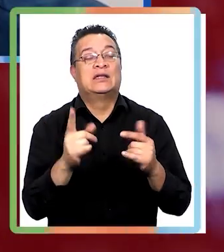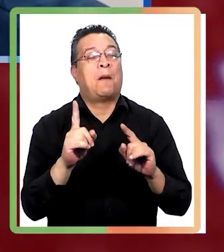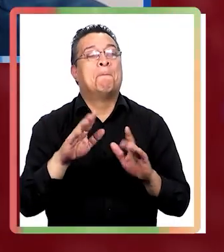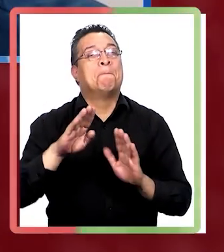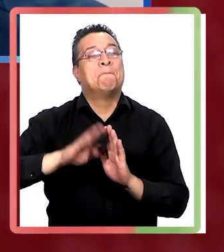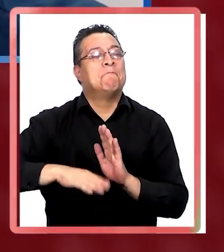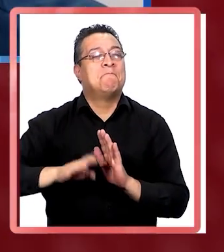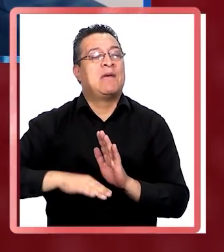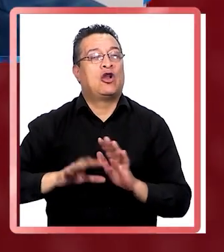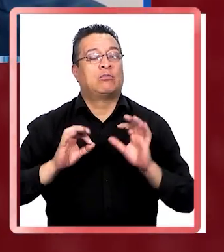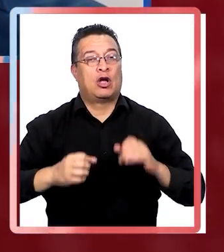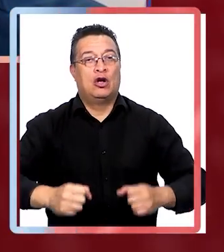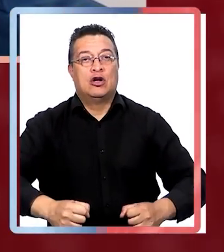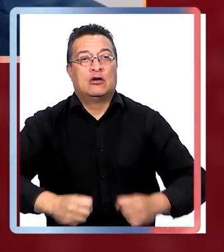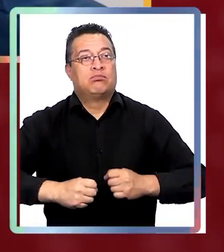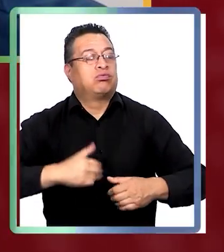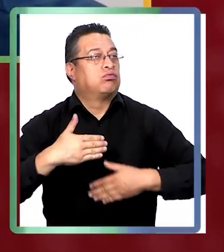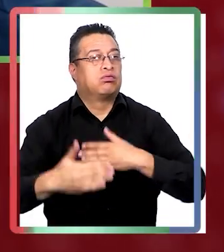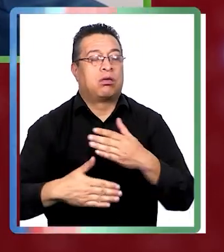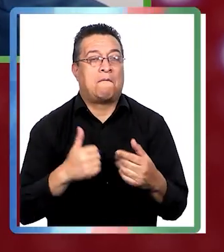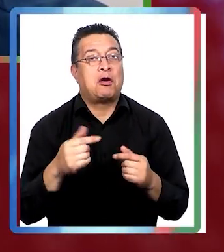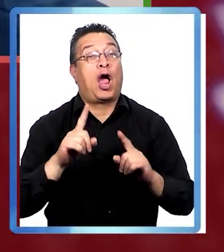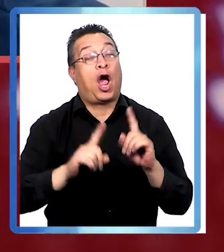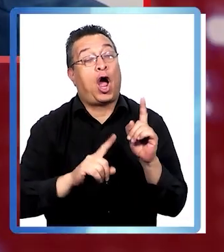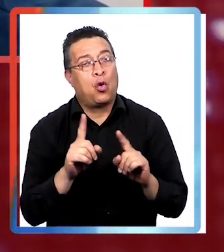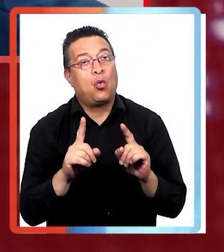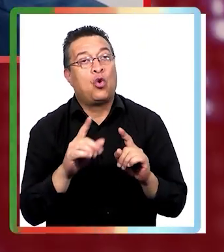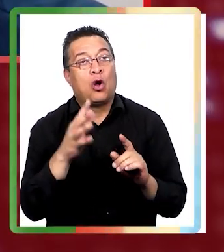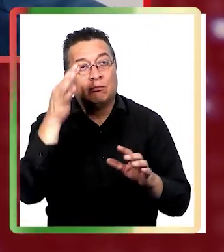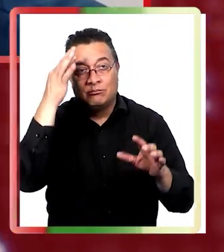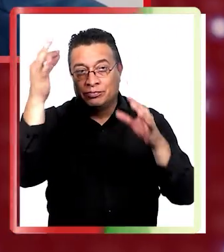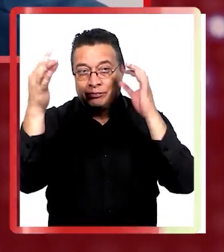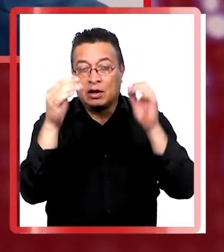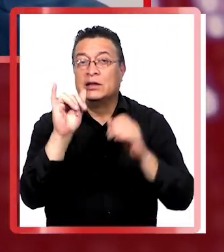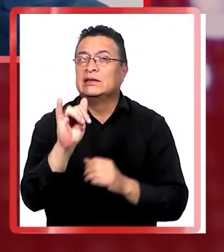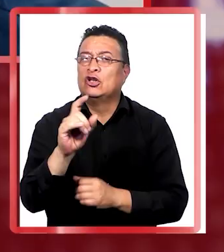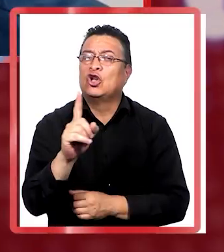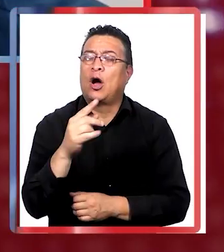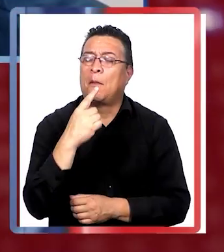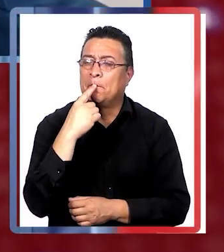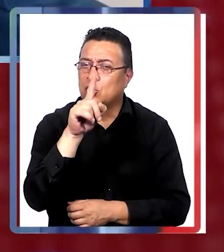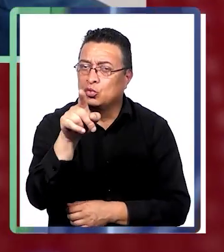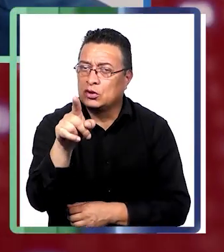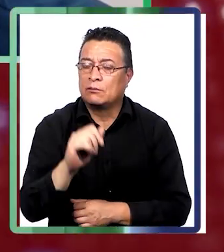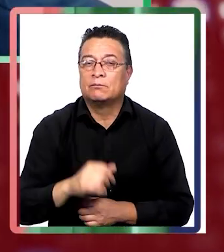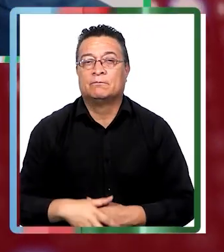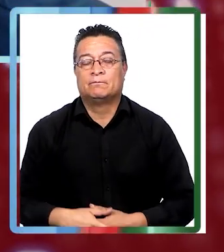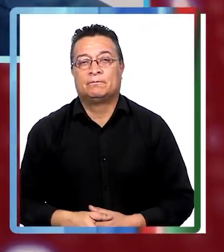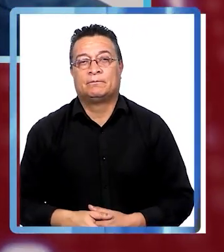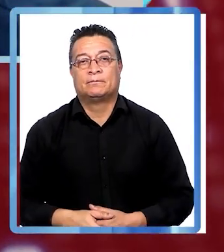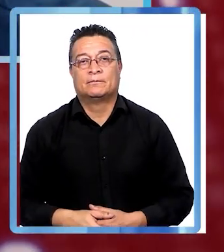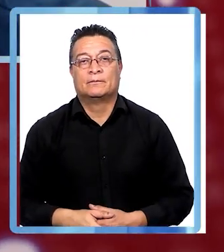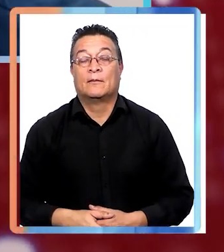que necesita menos horas de sueño para ser un ser humano funcional? Cuénteme un poco al respecto de ese punto, doctor.